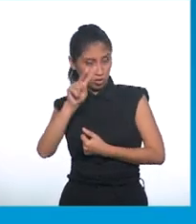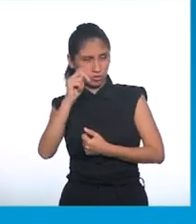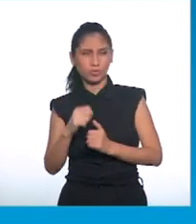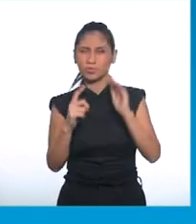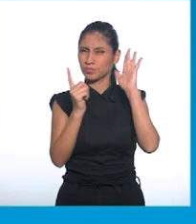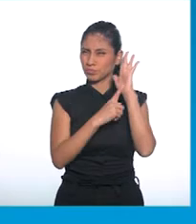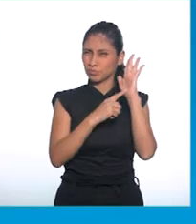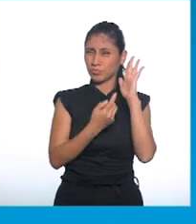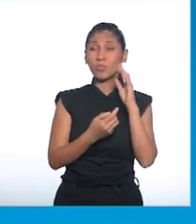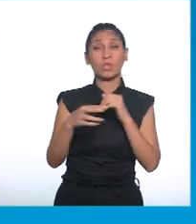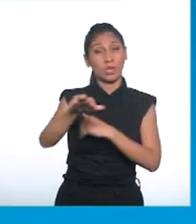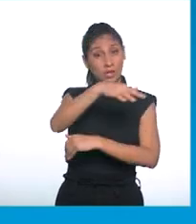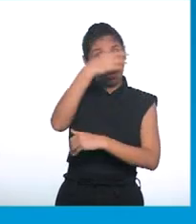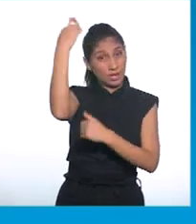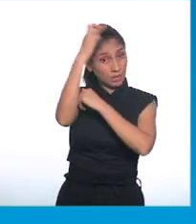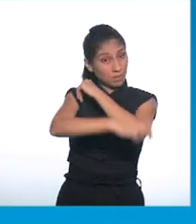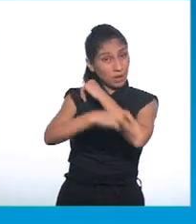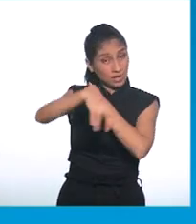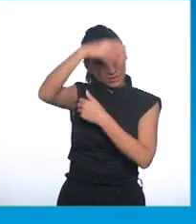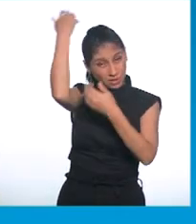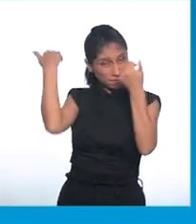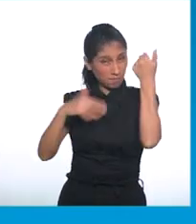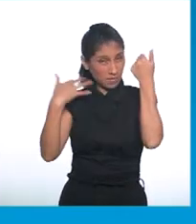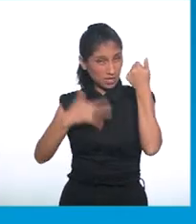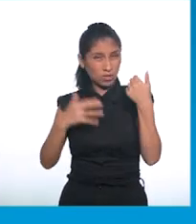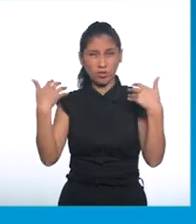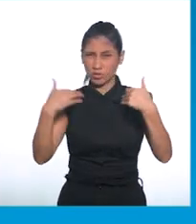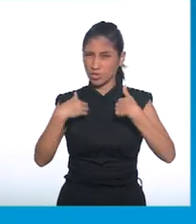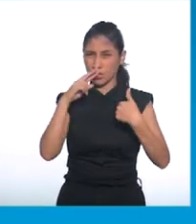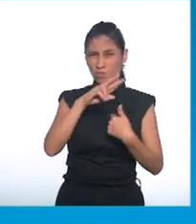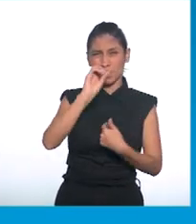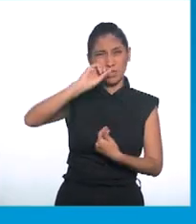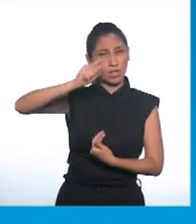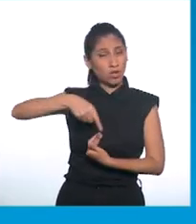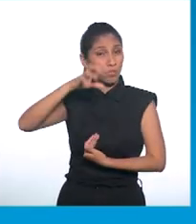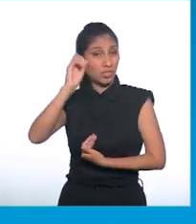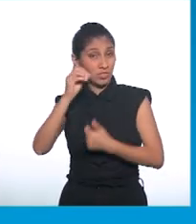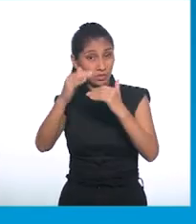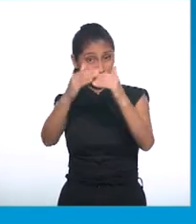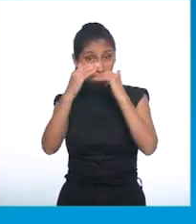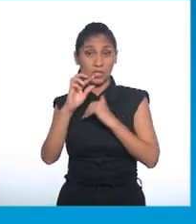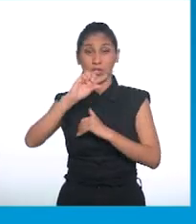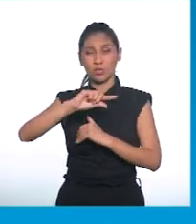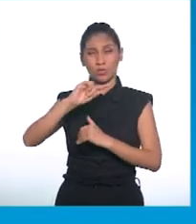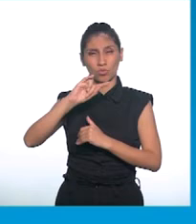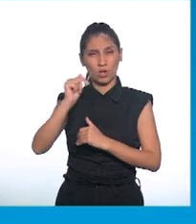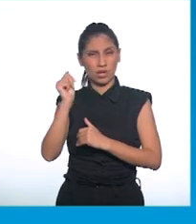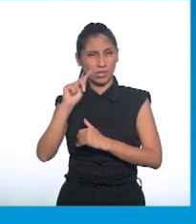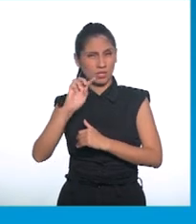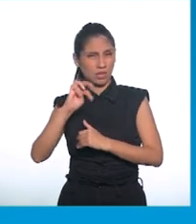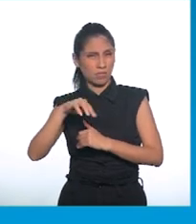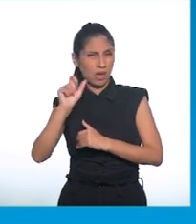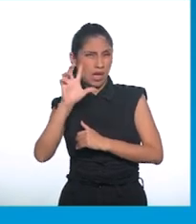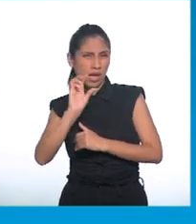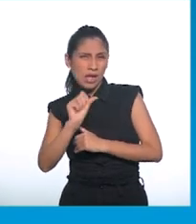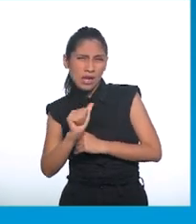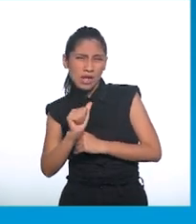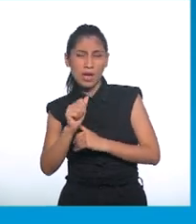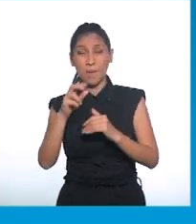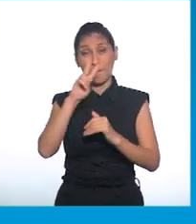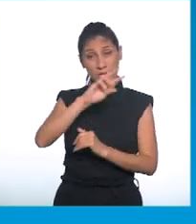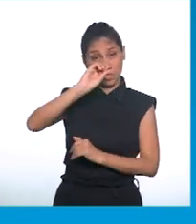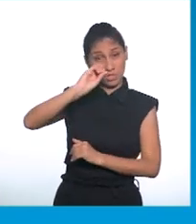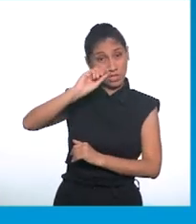decimal. México tiene 20,0 y Guatemala 20,2. Proyectando